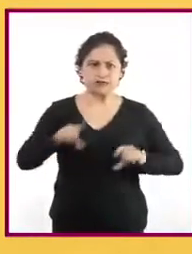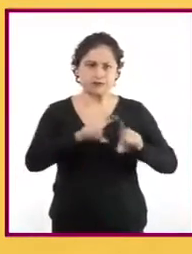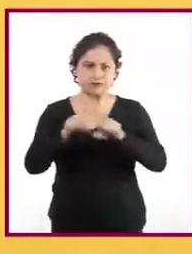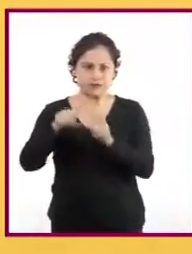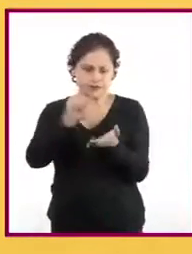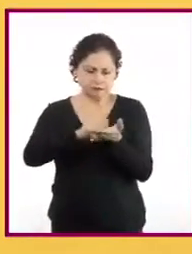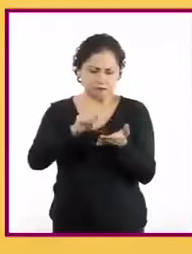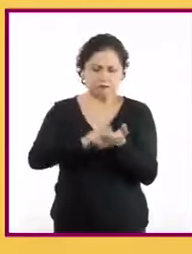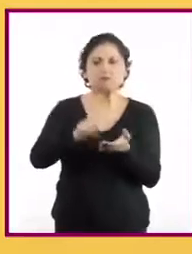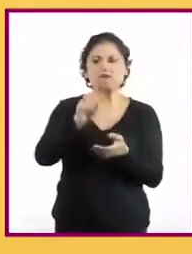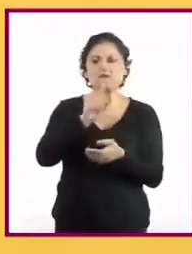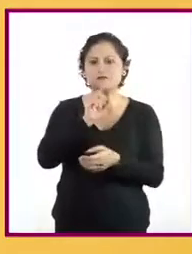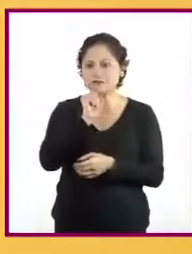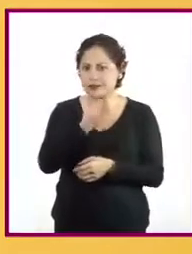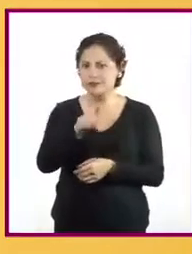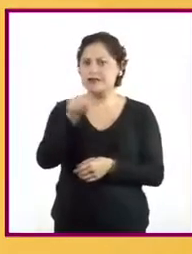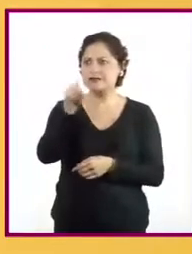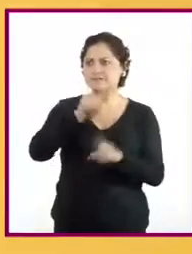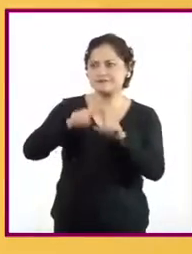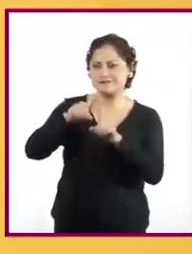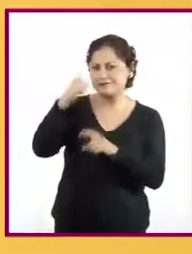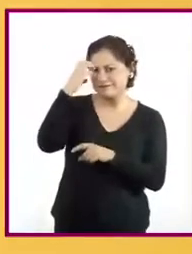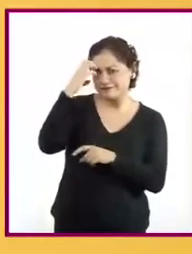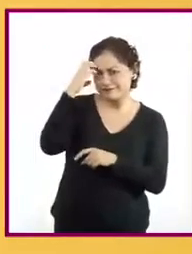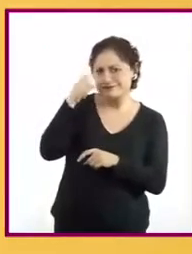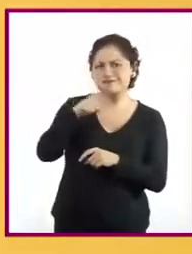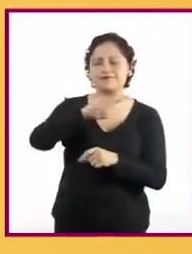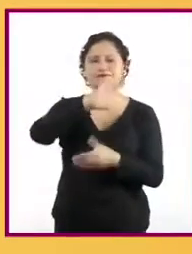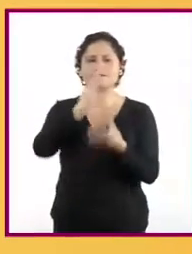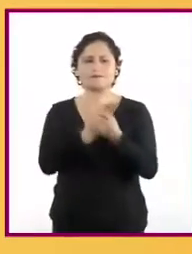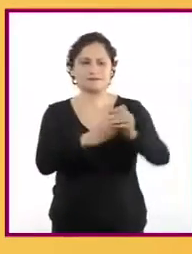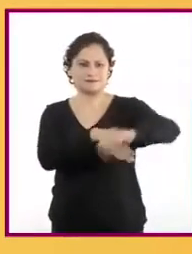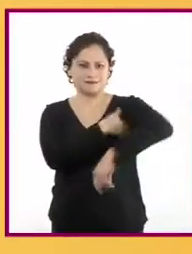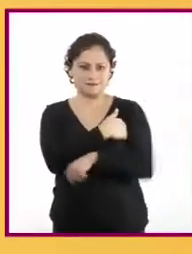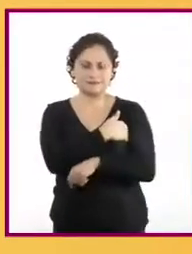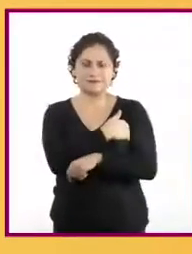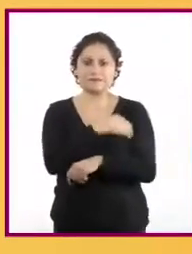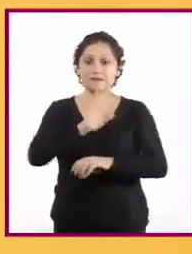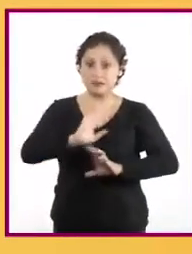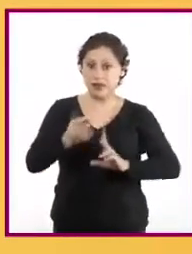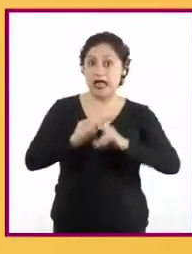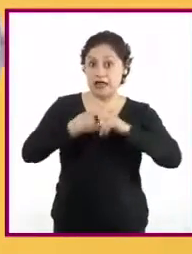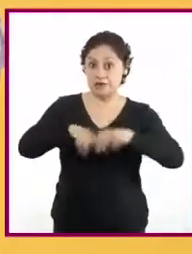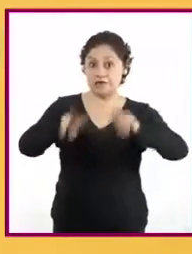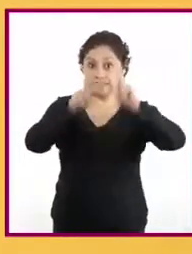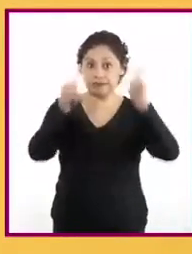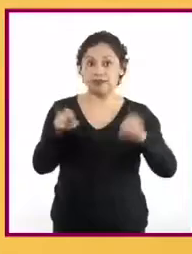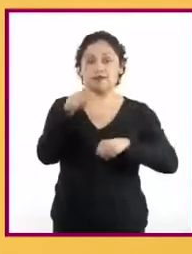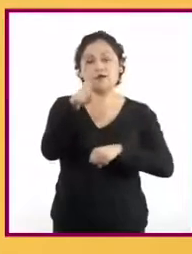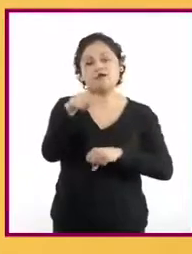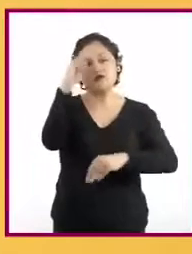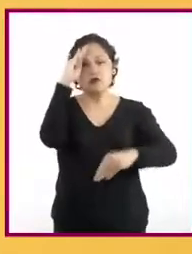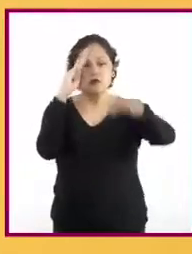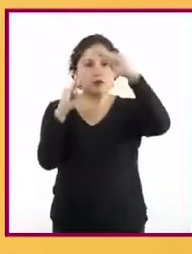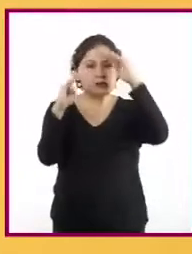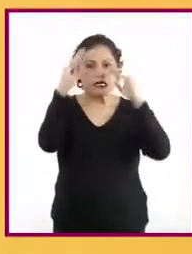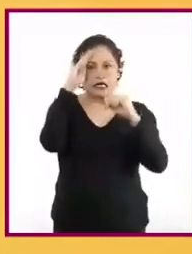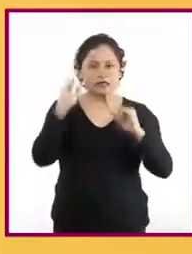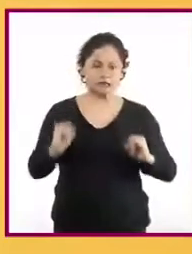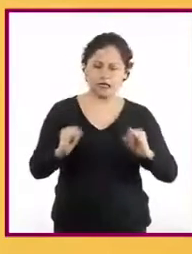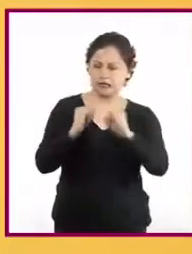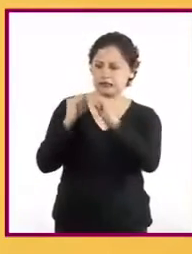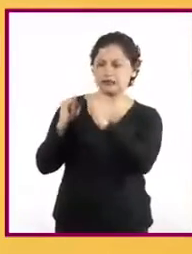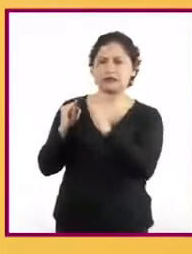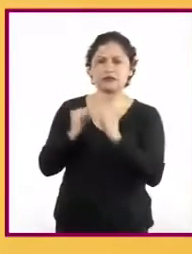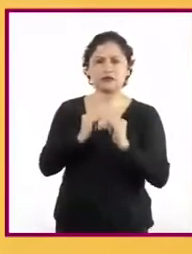a su carpeta de experiencias. Para adentrarnos en el tema, reflexionen qué instituciones se encargan de proteger los